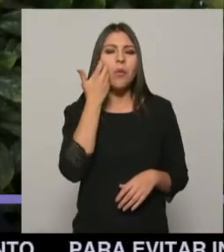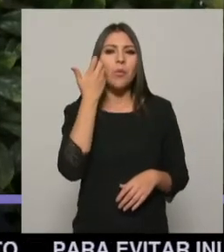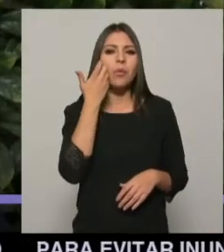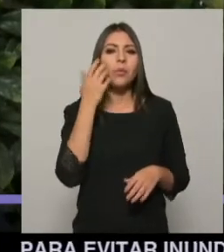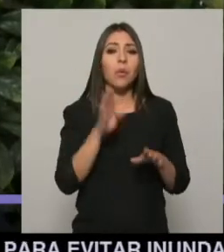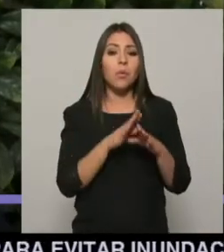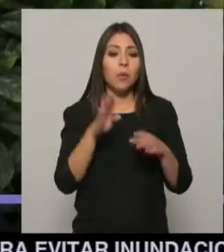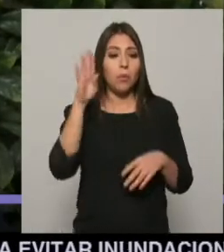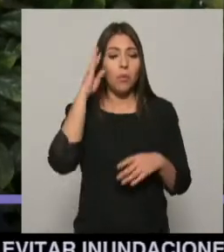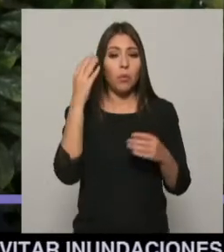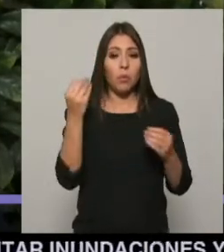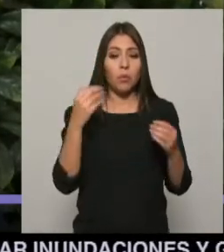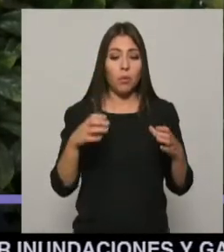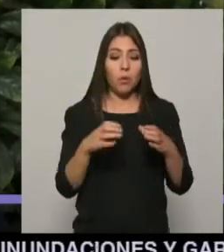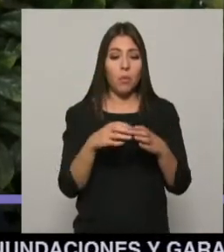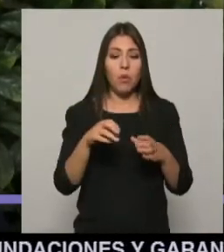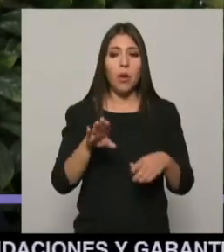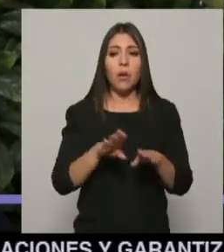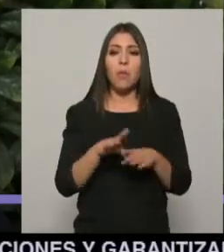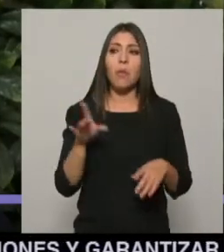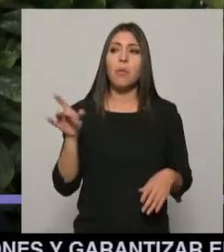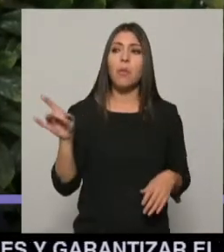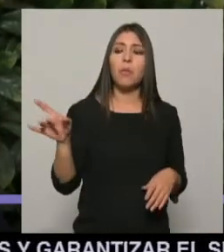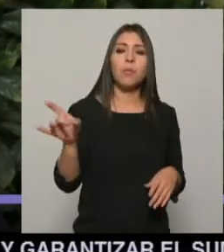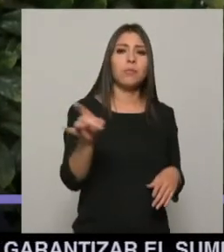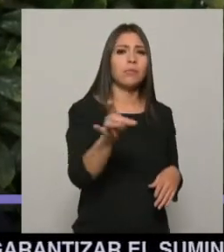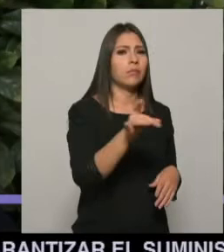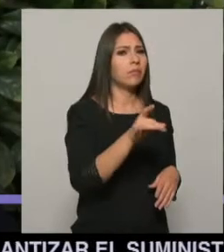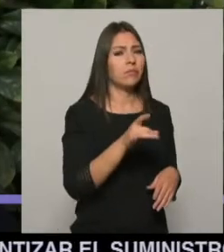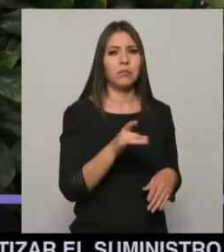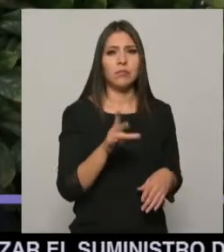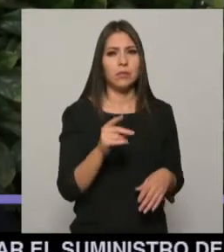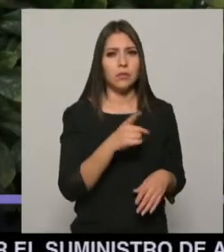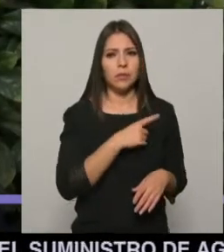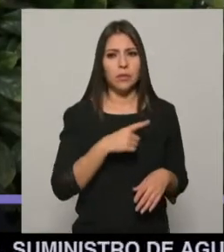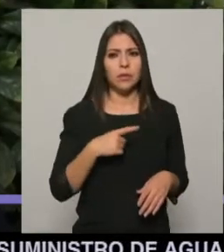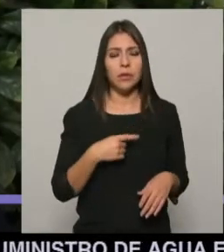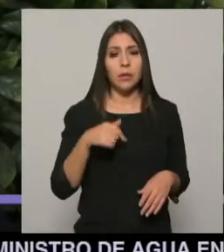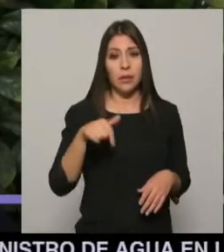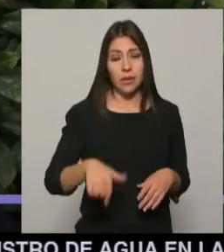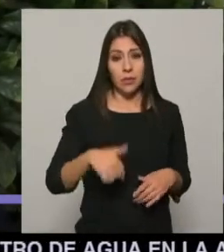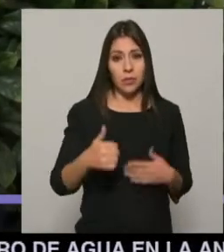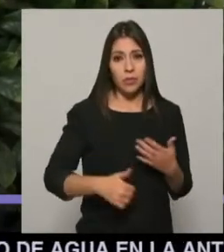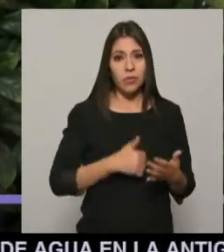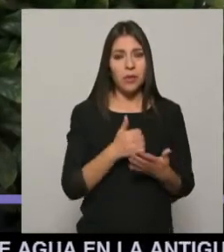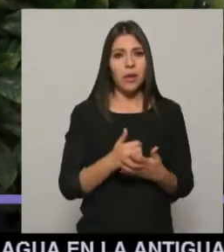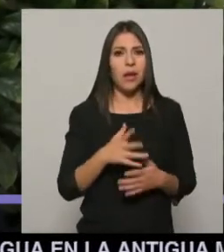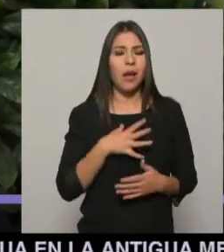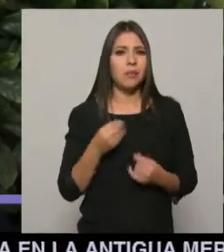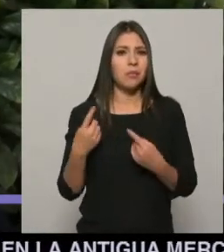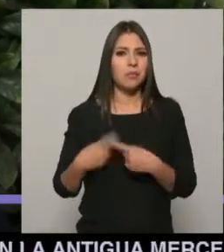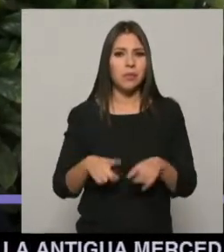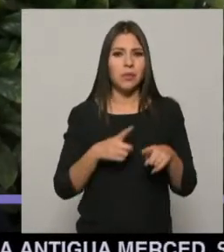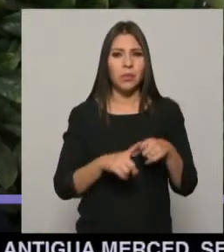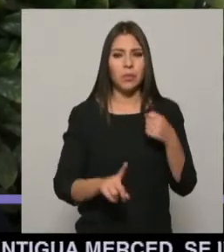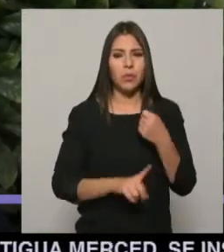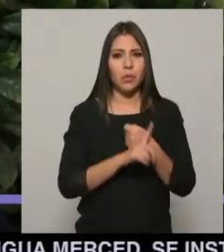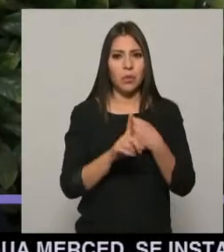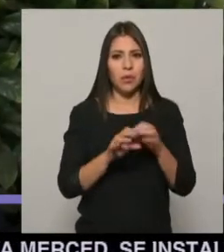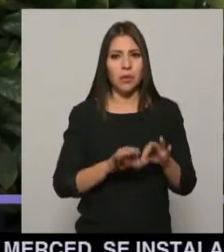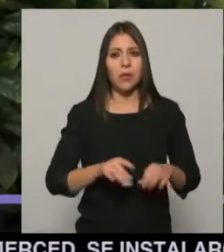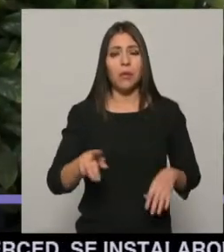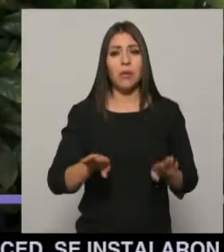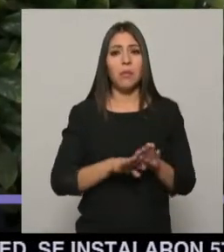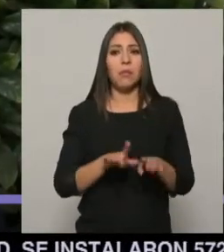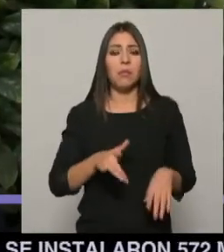para tener una aplanadora legislativa. Mira, hay problemas muy importantes en la ciudad como para tener ese ego tan alto y